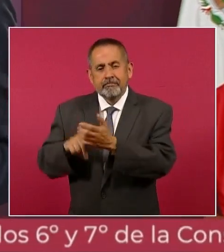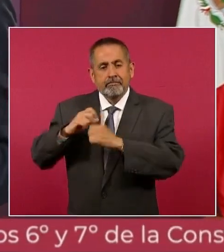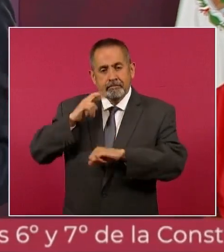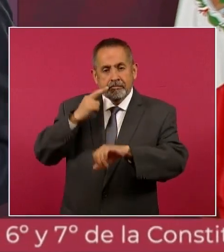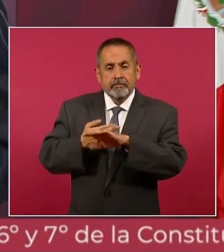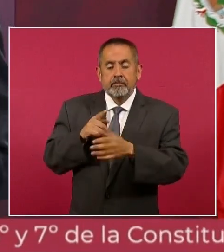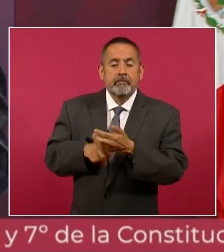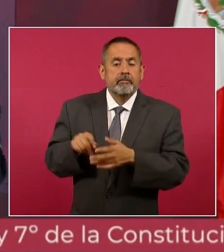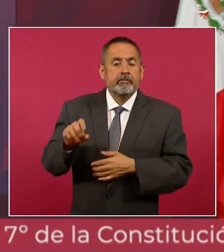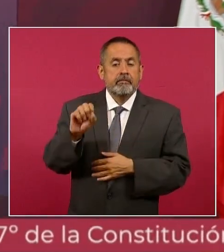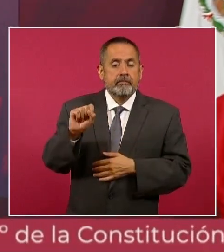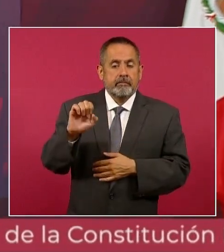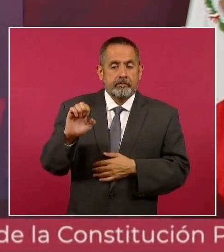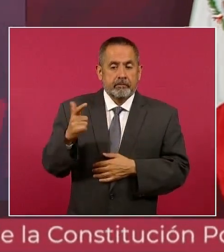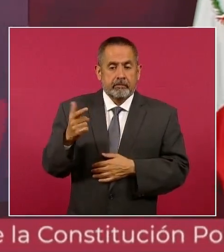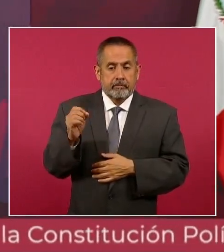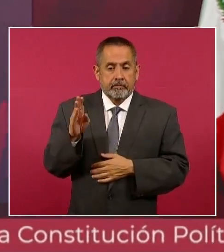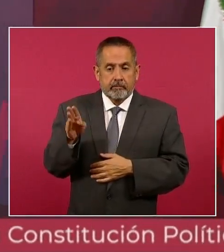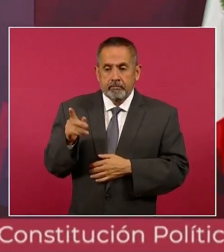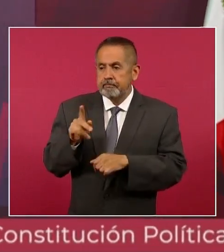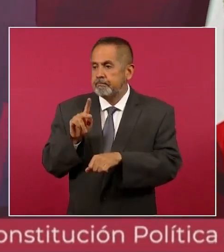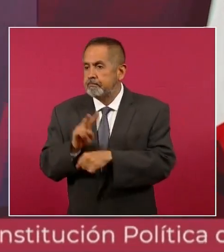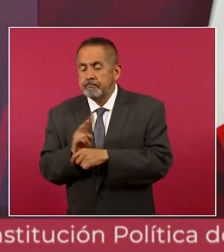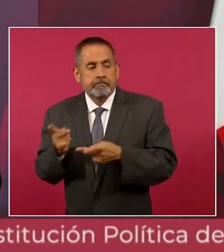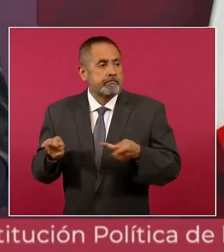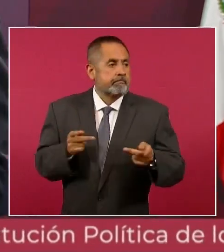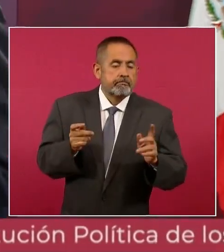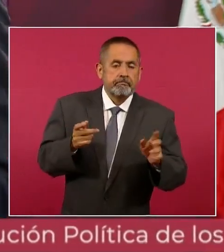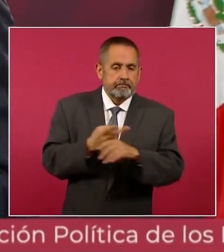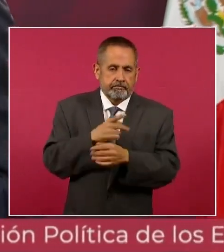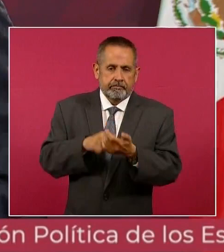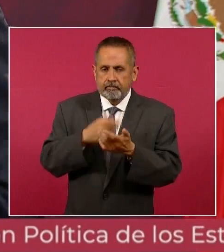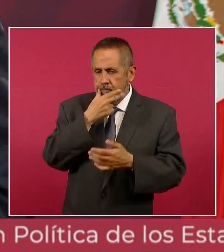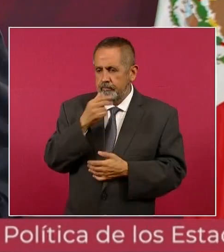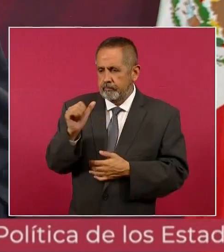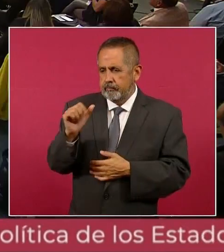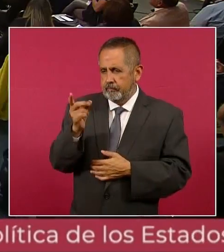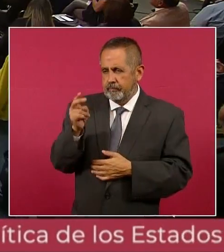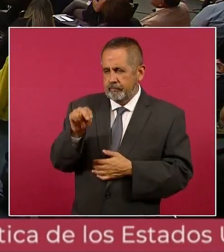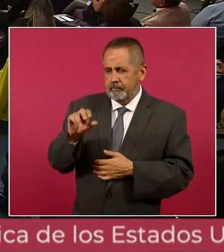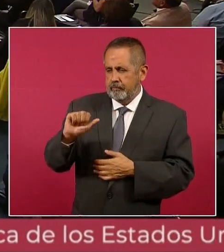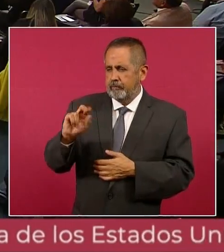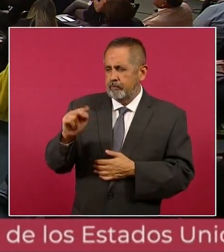el secretario de Gobernación, Adán Augusto, porque